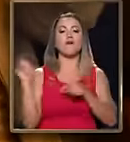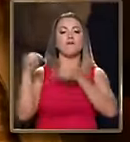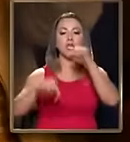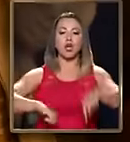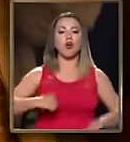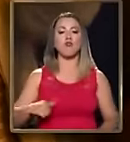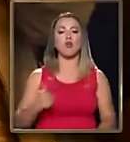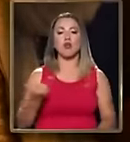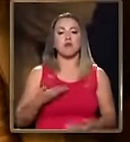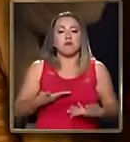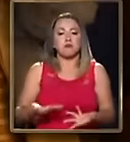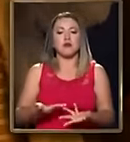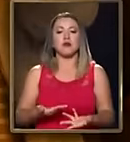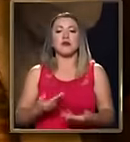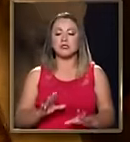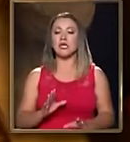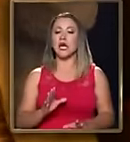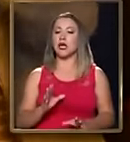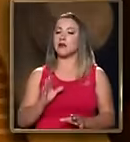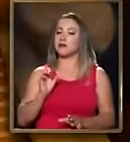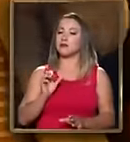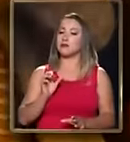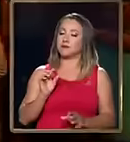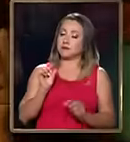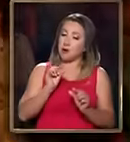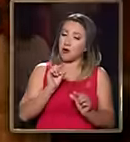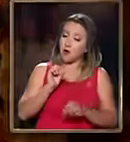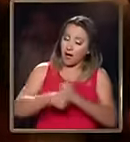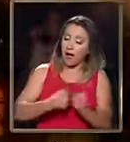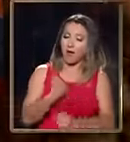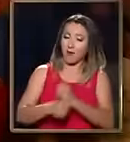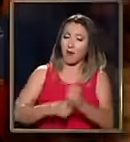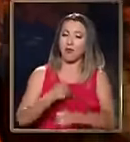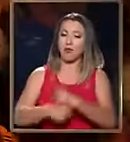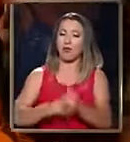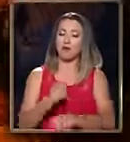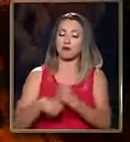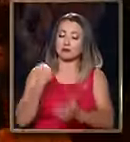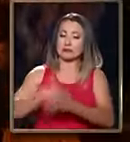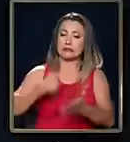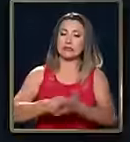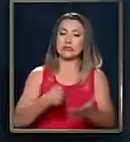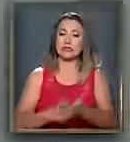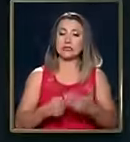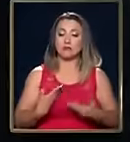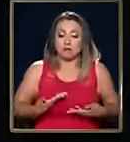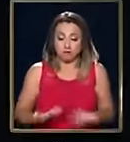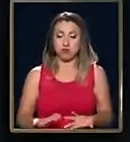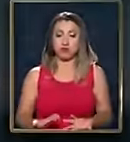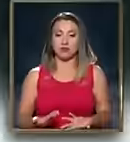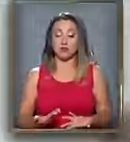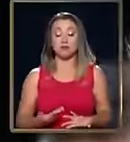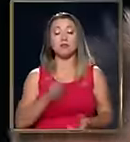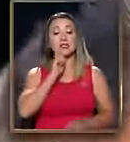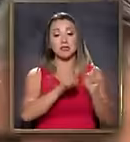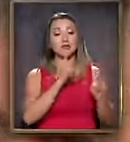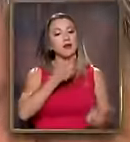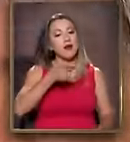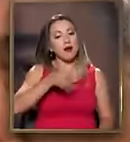dan espacio a los que venimos picando piedra hace años en esto de la comedia. Bueno, parece que tu crítica tenía razón,